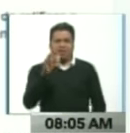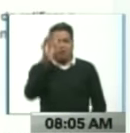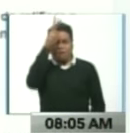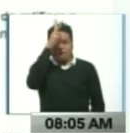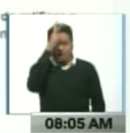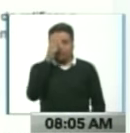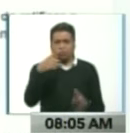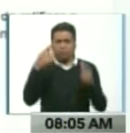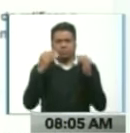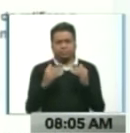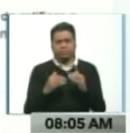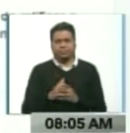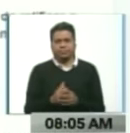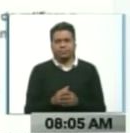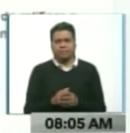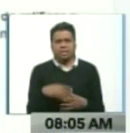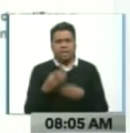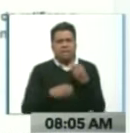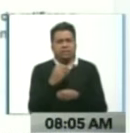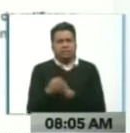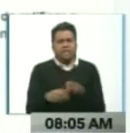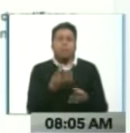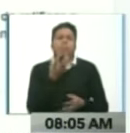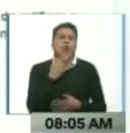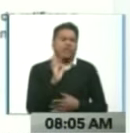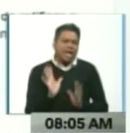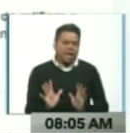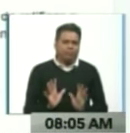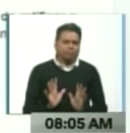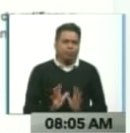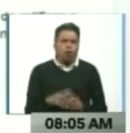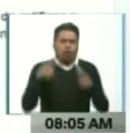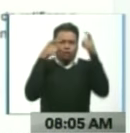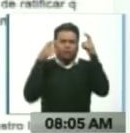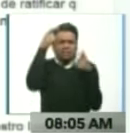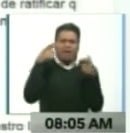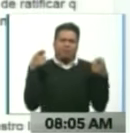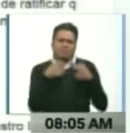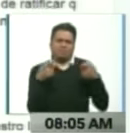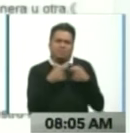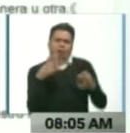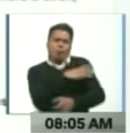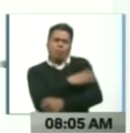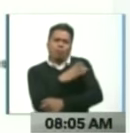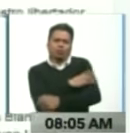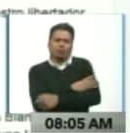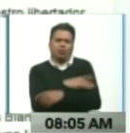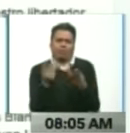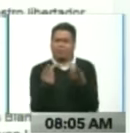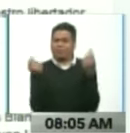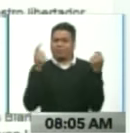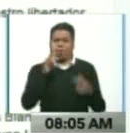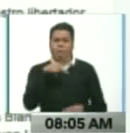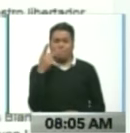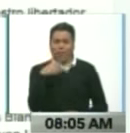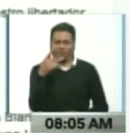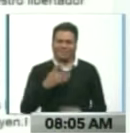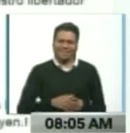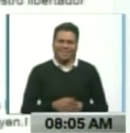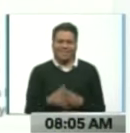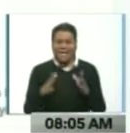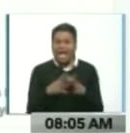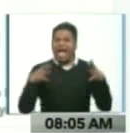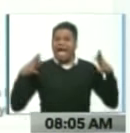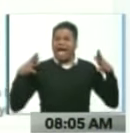propuesta el comandante supremo Hugo Chávez batallando con los escuálidos y desapareciéndolos de la política? Magnífica manera